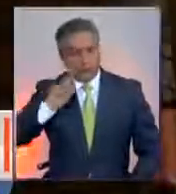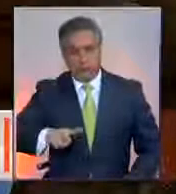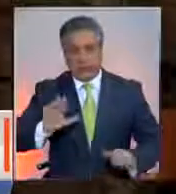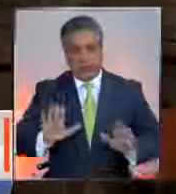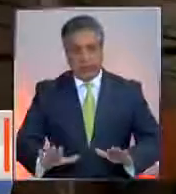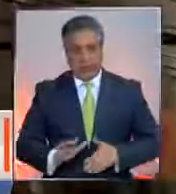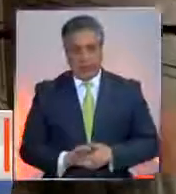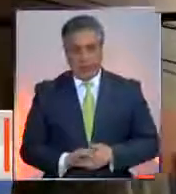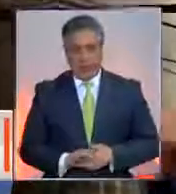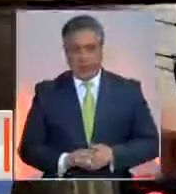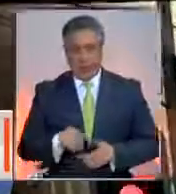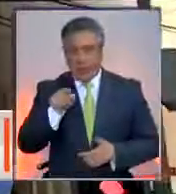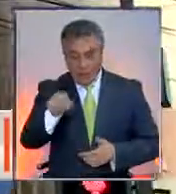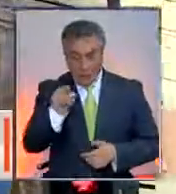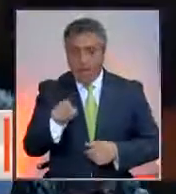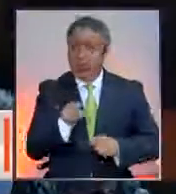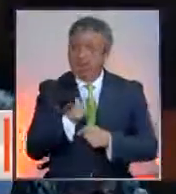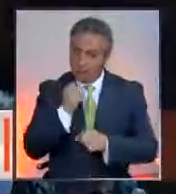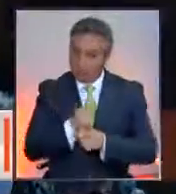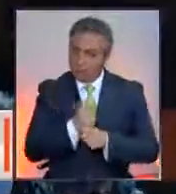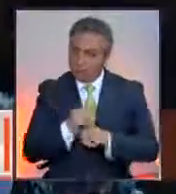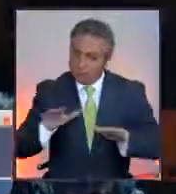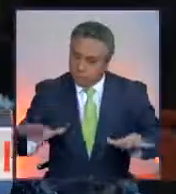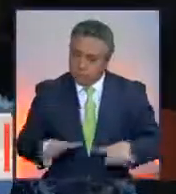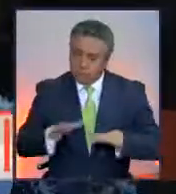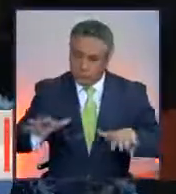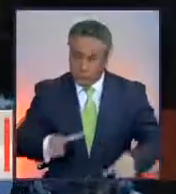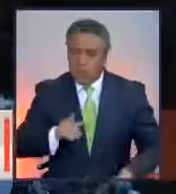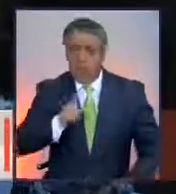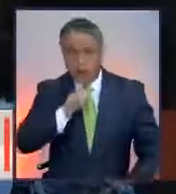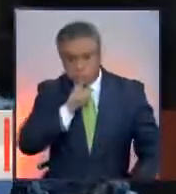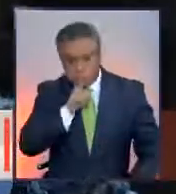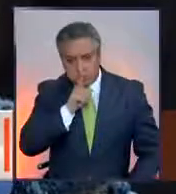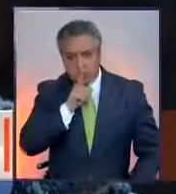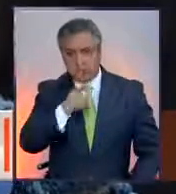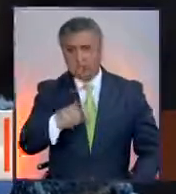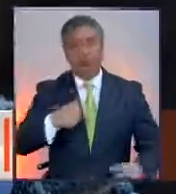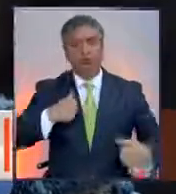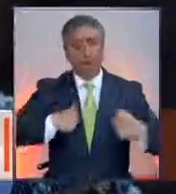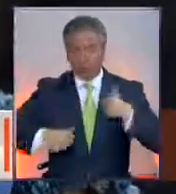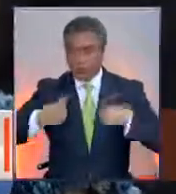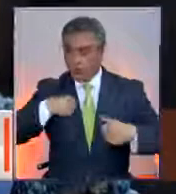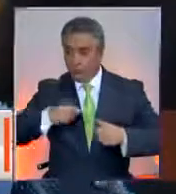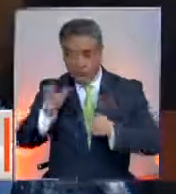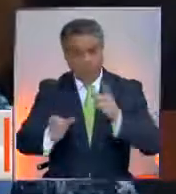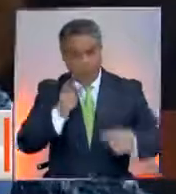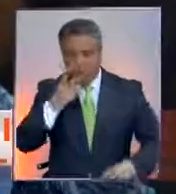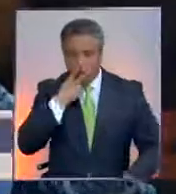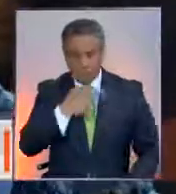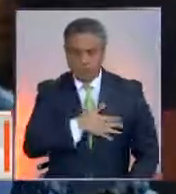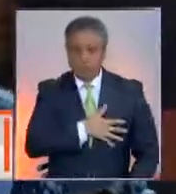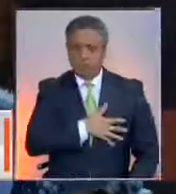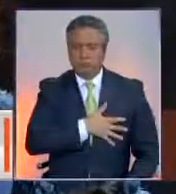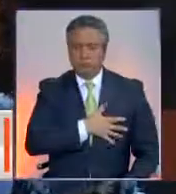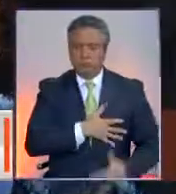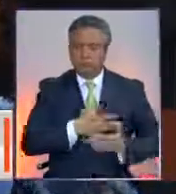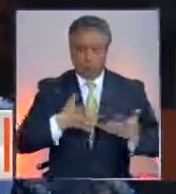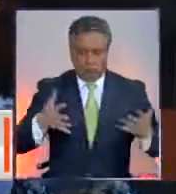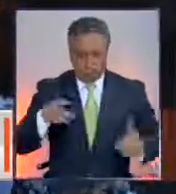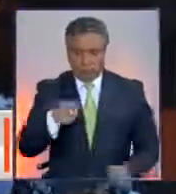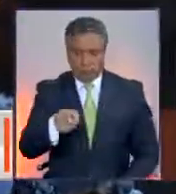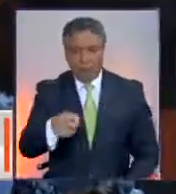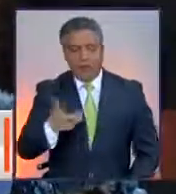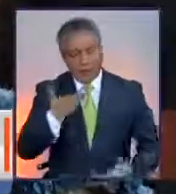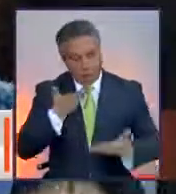más de lo que se le pedía y le conmovía mucho el sufrimiento de las personas. Y que conversaba conmigo con respecto a que